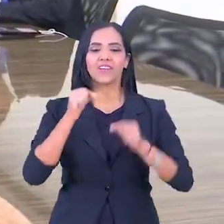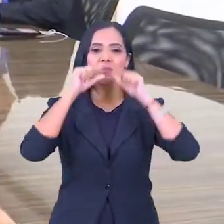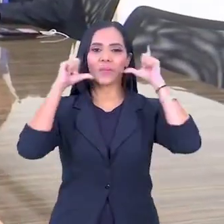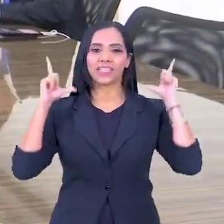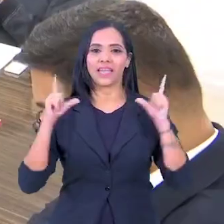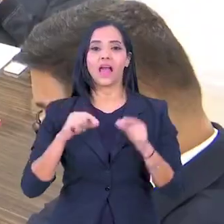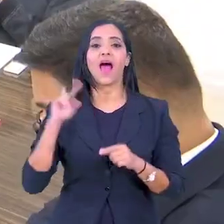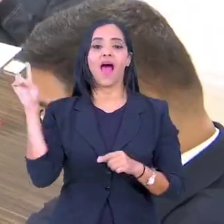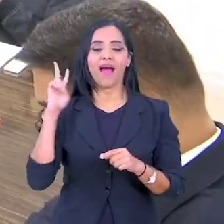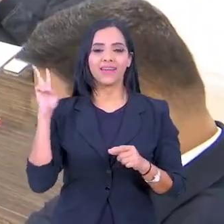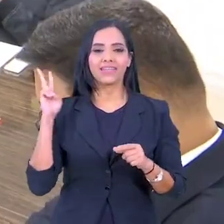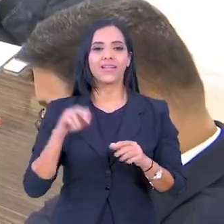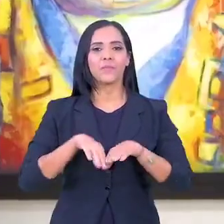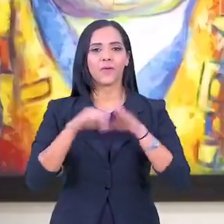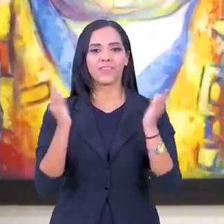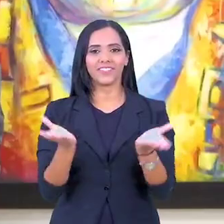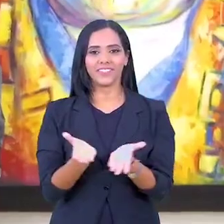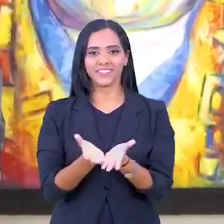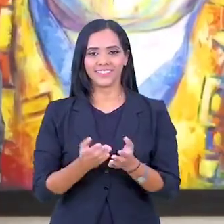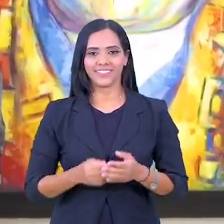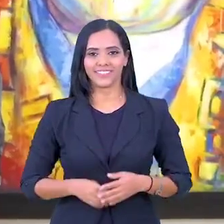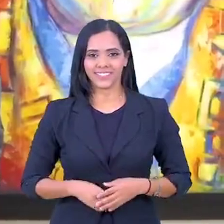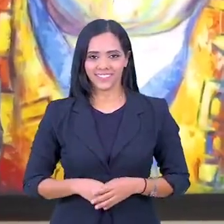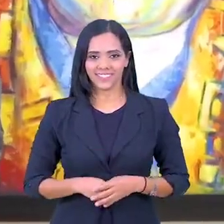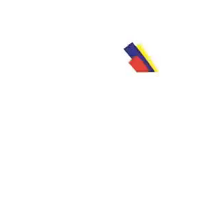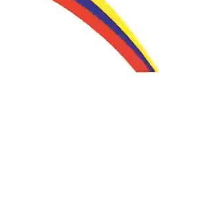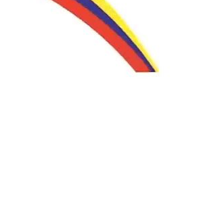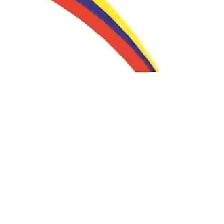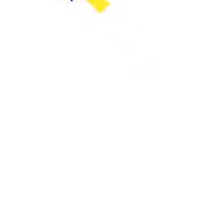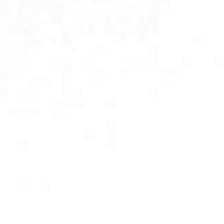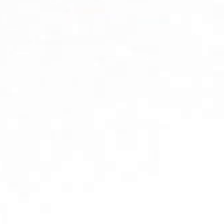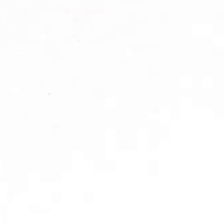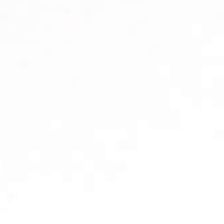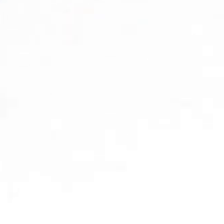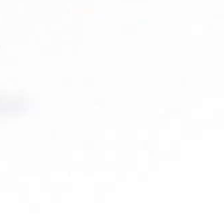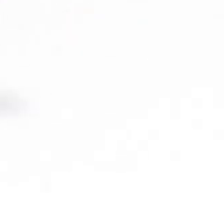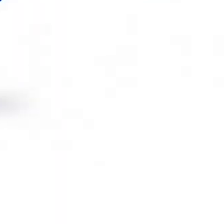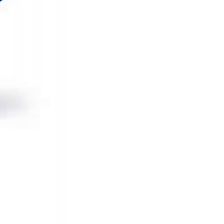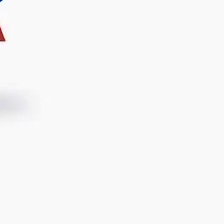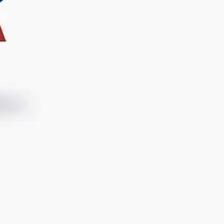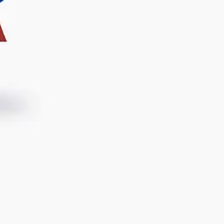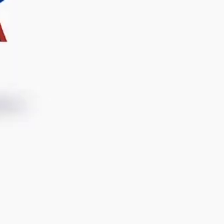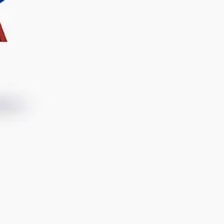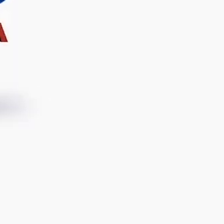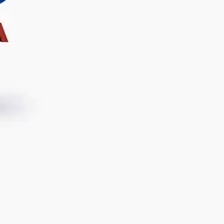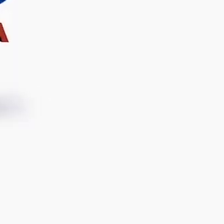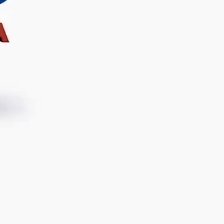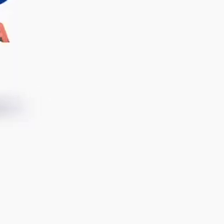verán, va a ser algo que va a sorprender a Venezuela y al mundo.